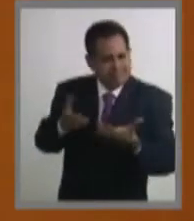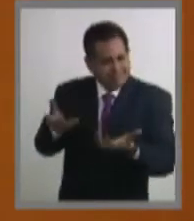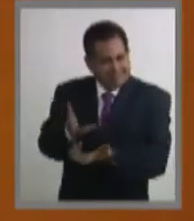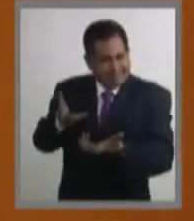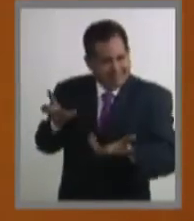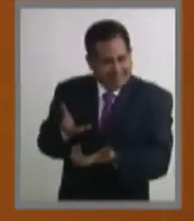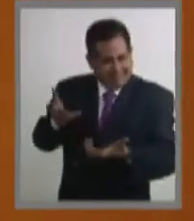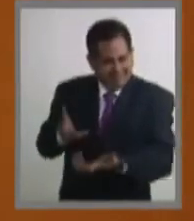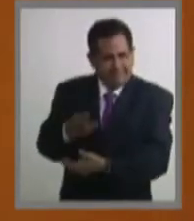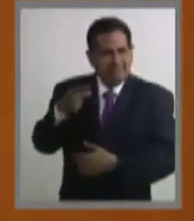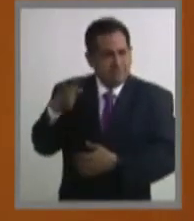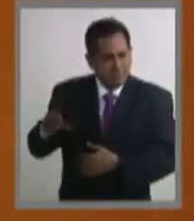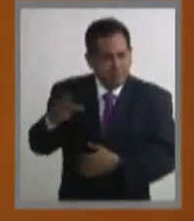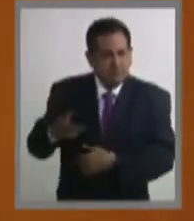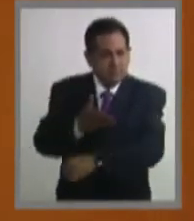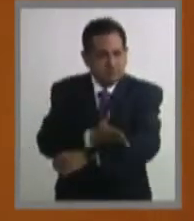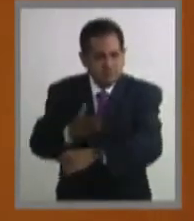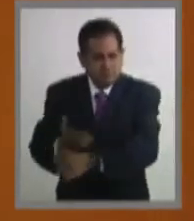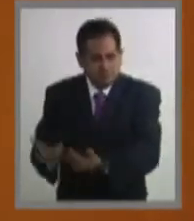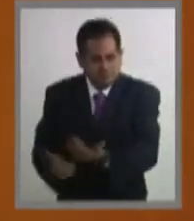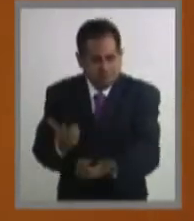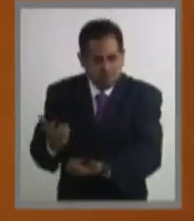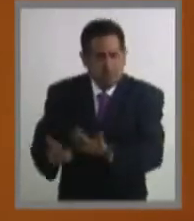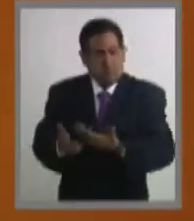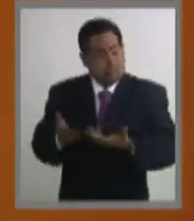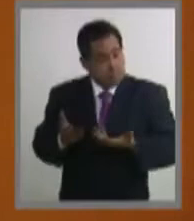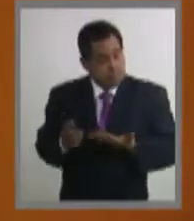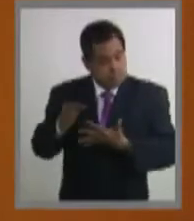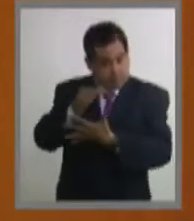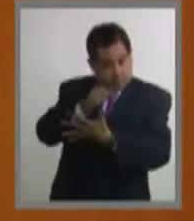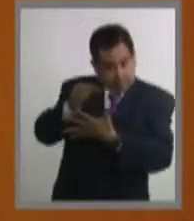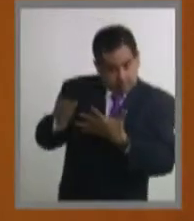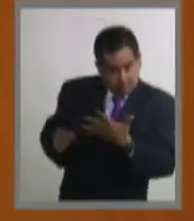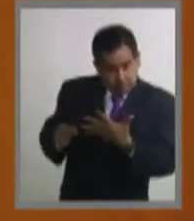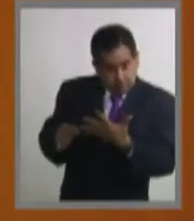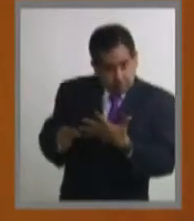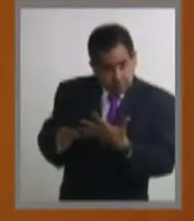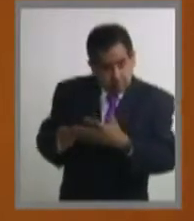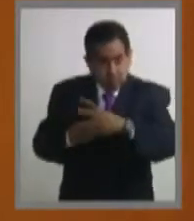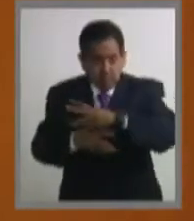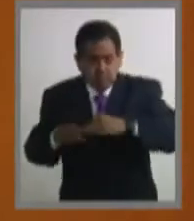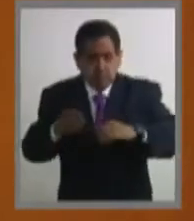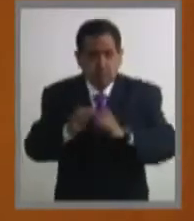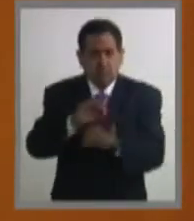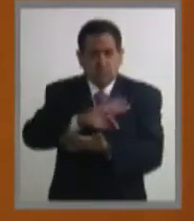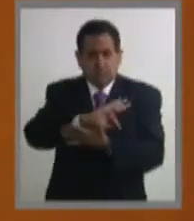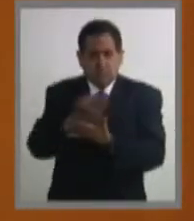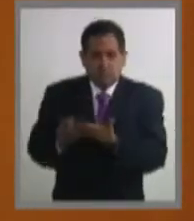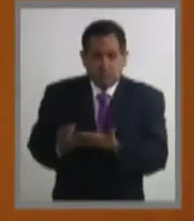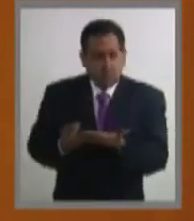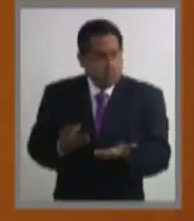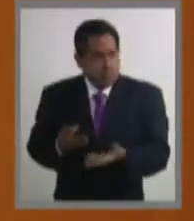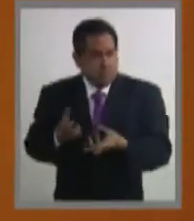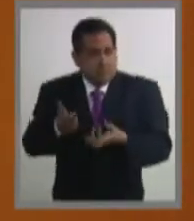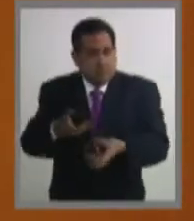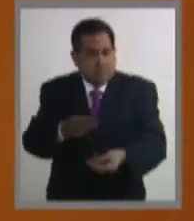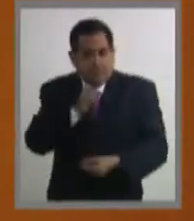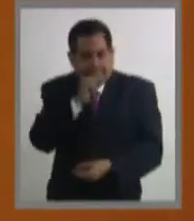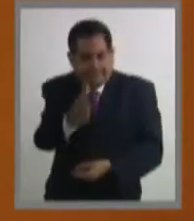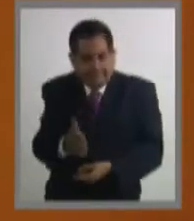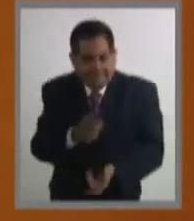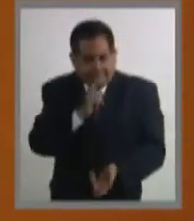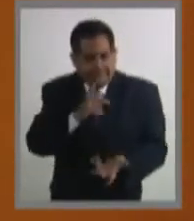en hornos de leña. Y ninguno de estos insumos puede contabilizarse como parte de sus gastos o como